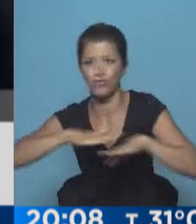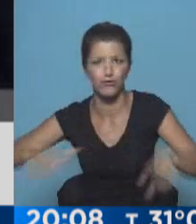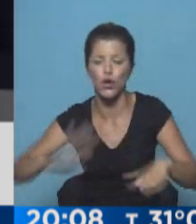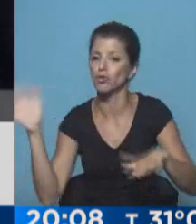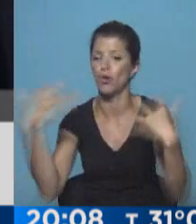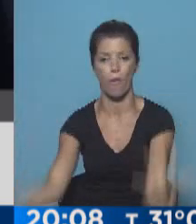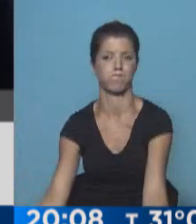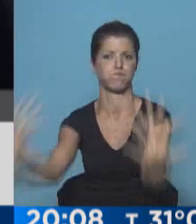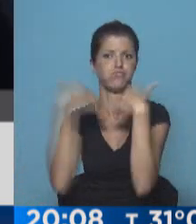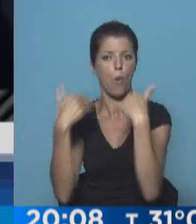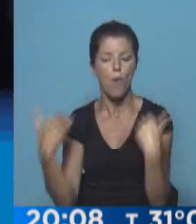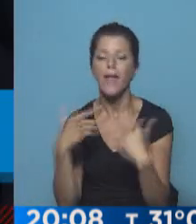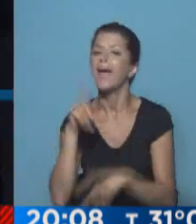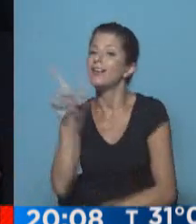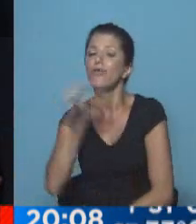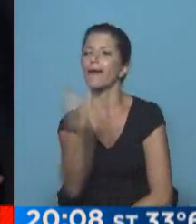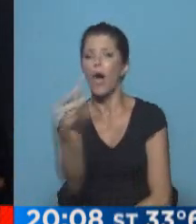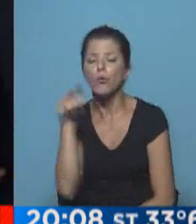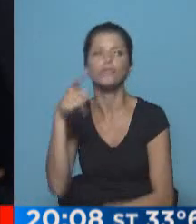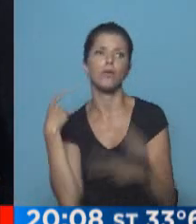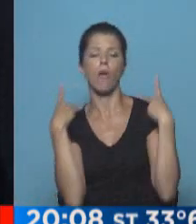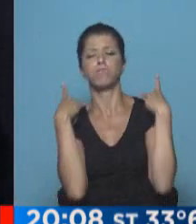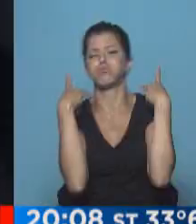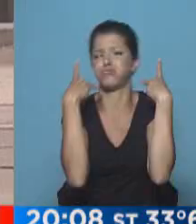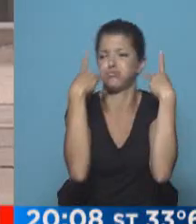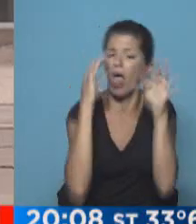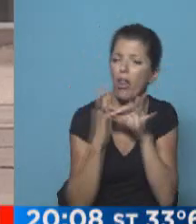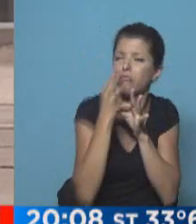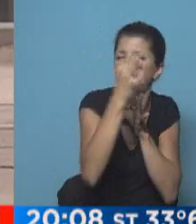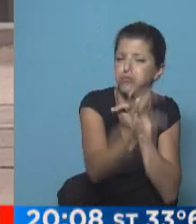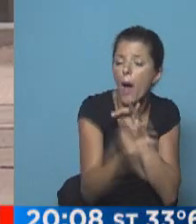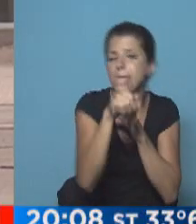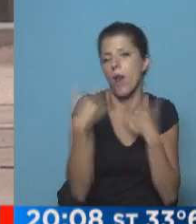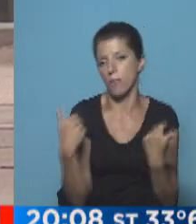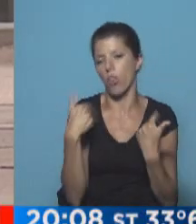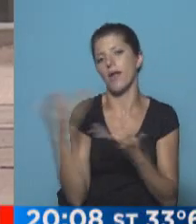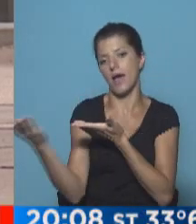y que no tengan que seguir viajando tantos kilómetros para recibir atención.